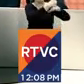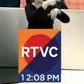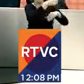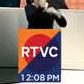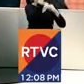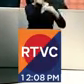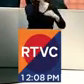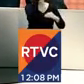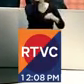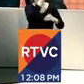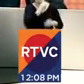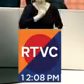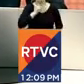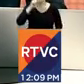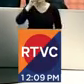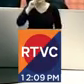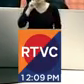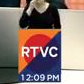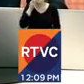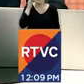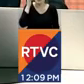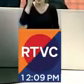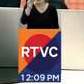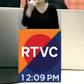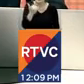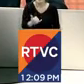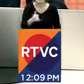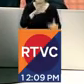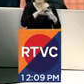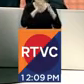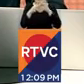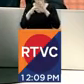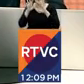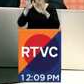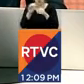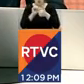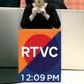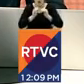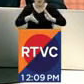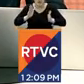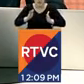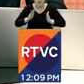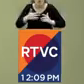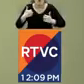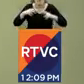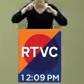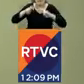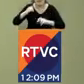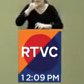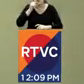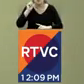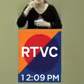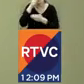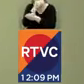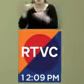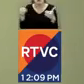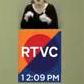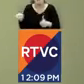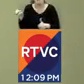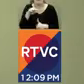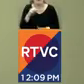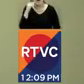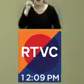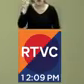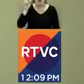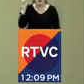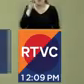de Atletismo adelanta una investigación del caso en el que estarían involucradas varias menores de edad. Según una de las denunciantes,